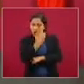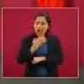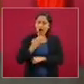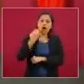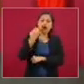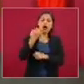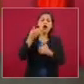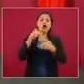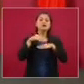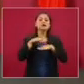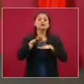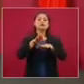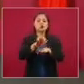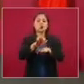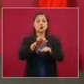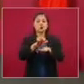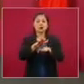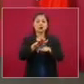la actitud